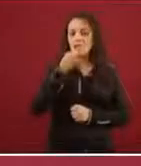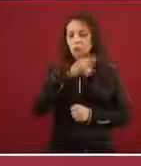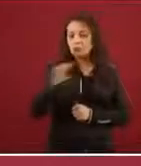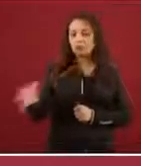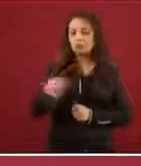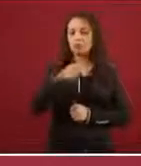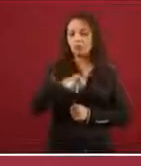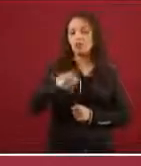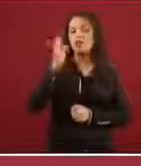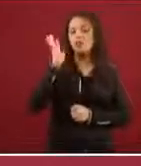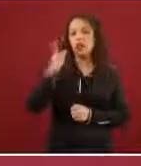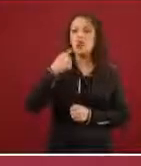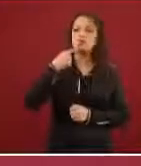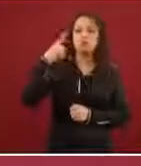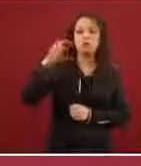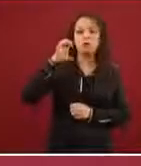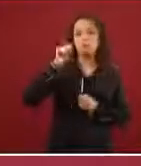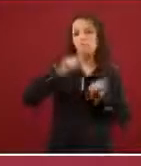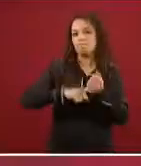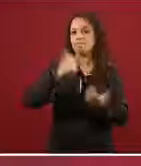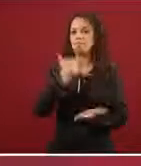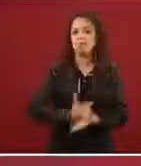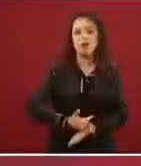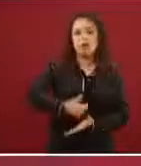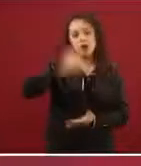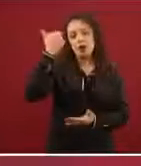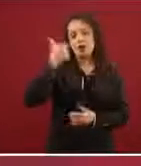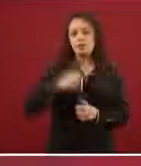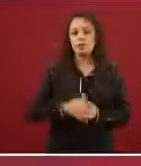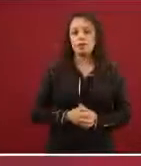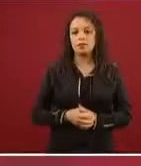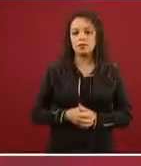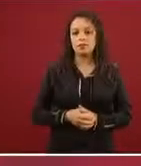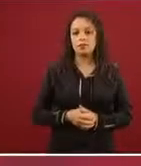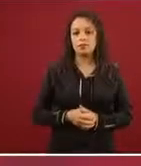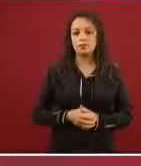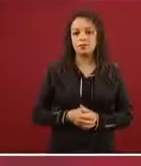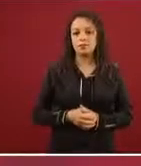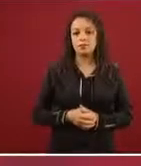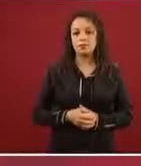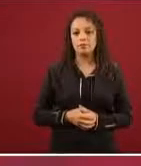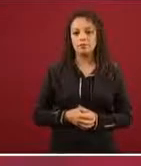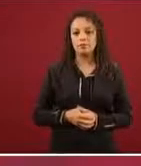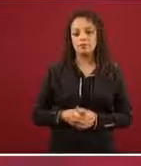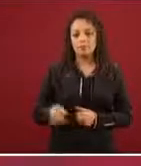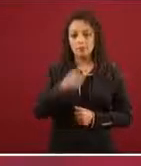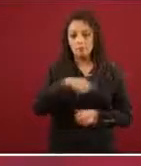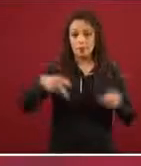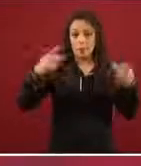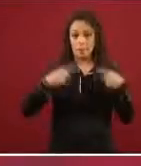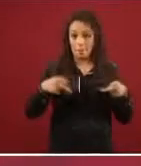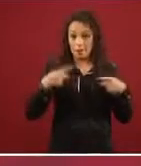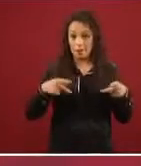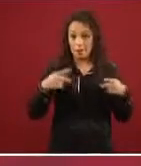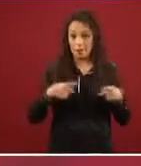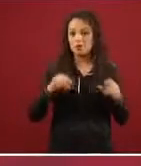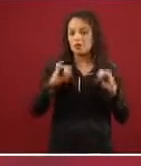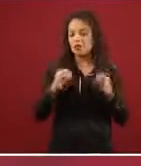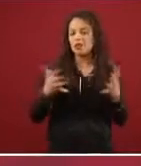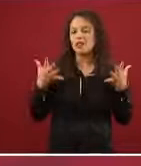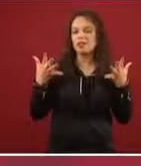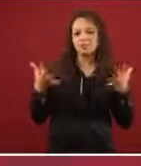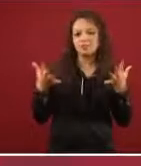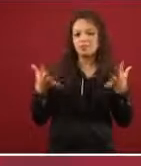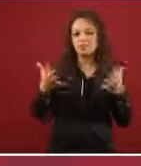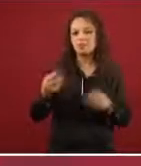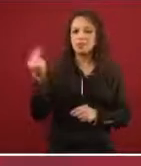Aquí constantemente estamos tratando el tema. La gente quiere que